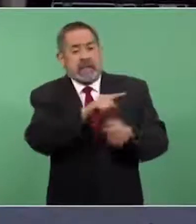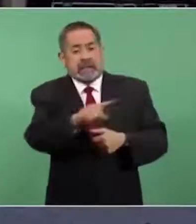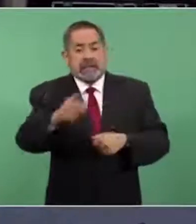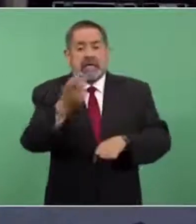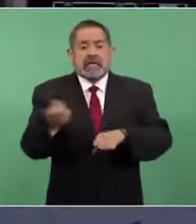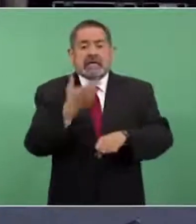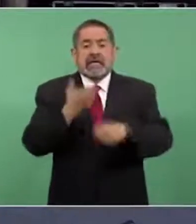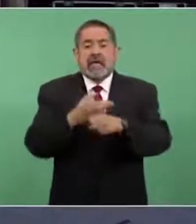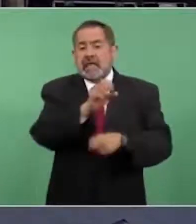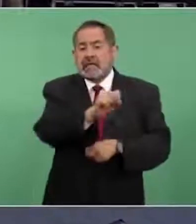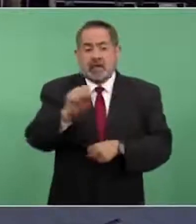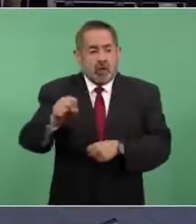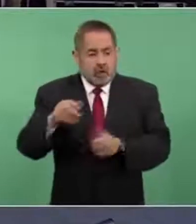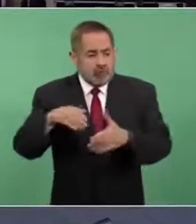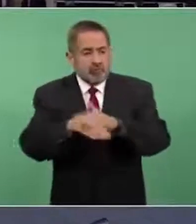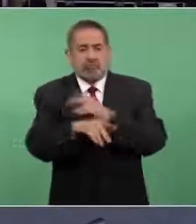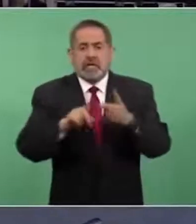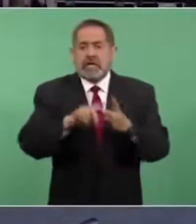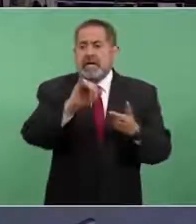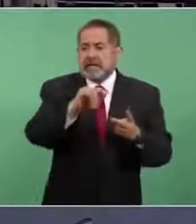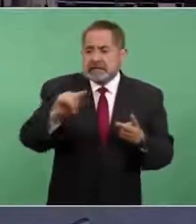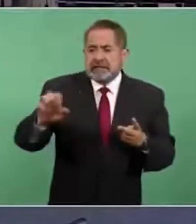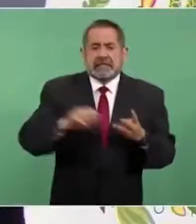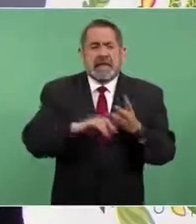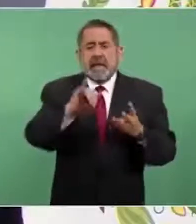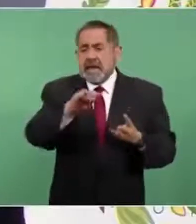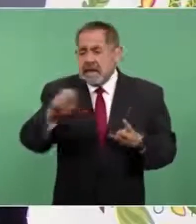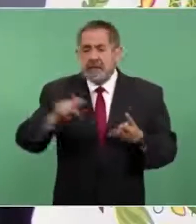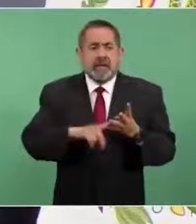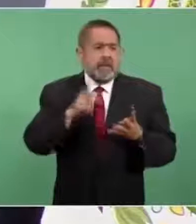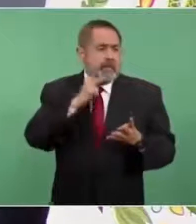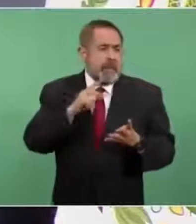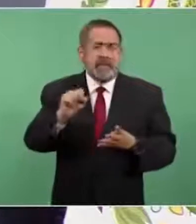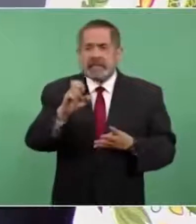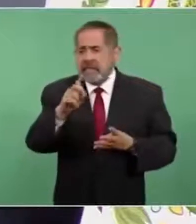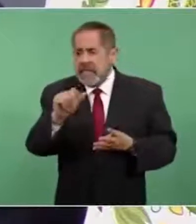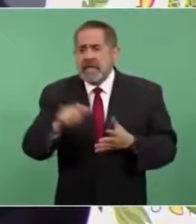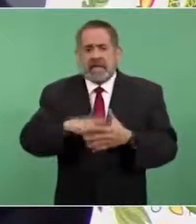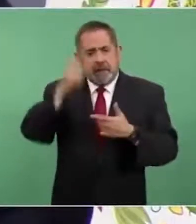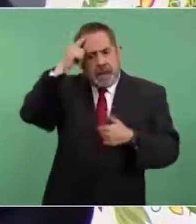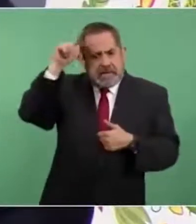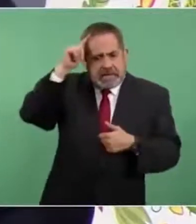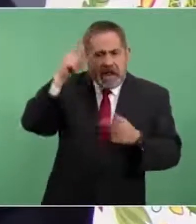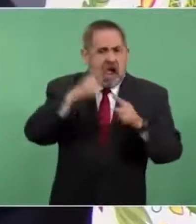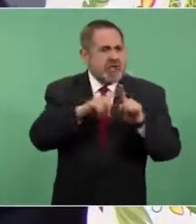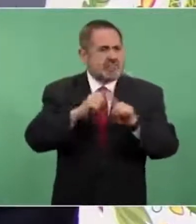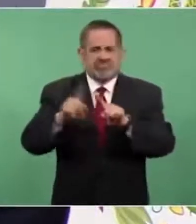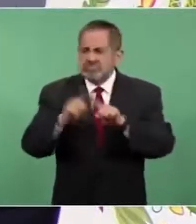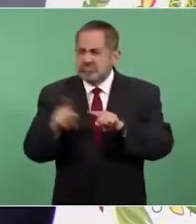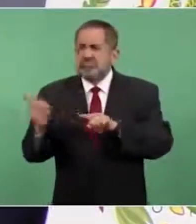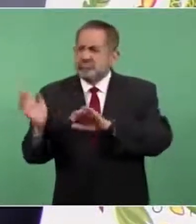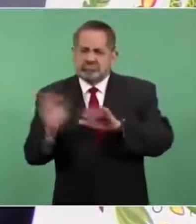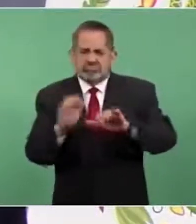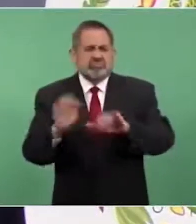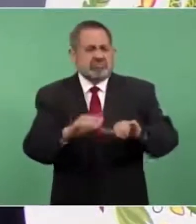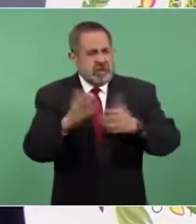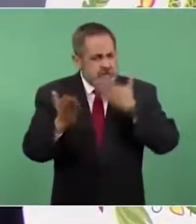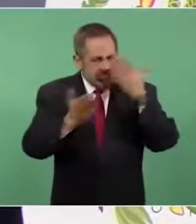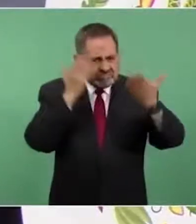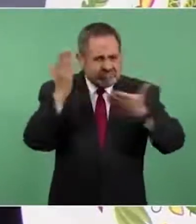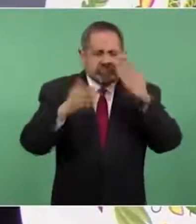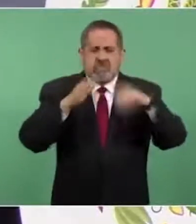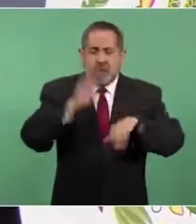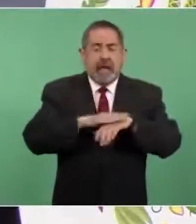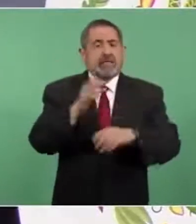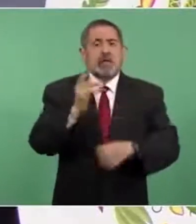de Salud, el ISSSTE, el IMSS, Pemex, la Sedena, Marina. Esto nos ha permitido pasar